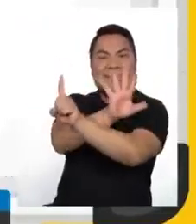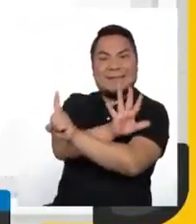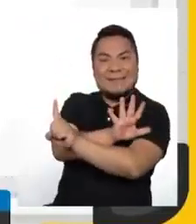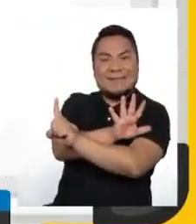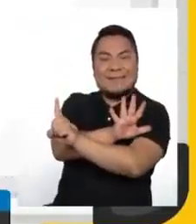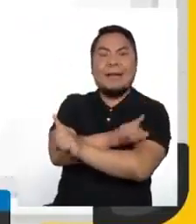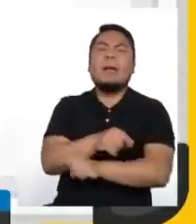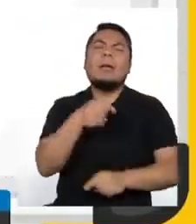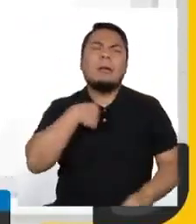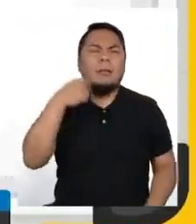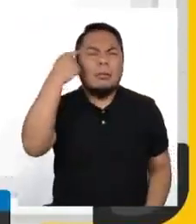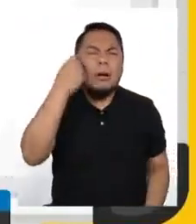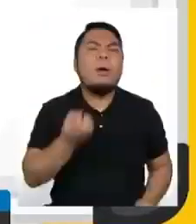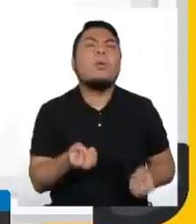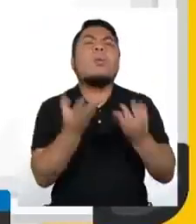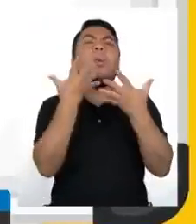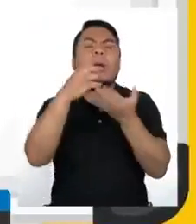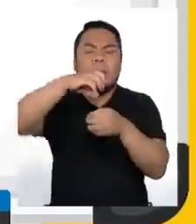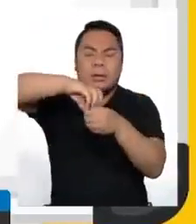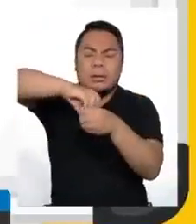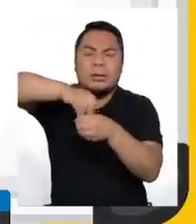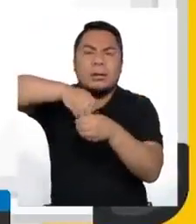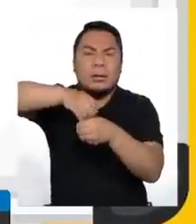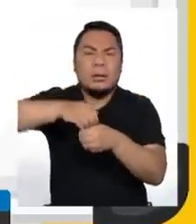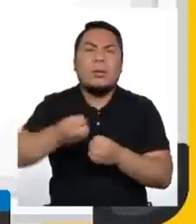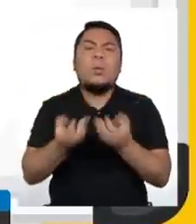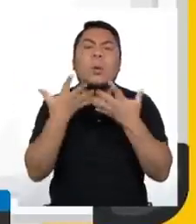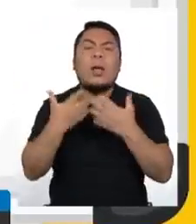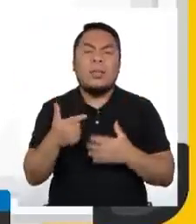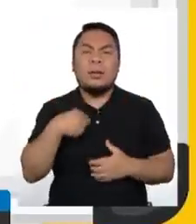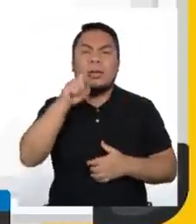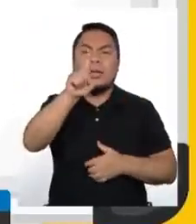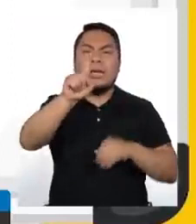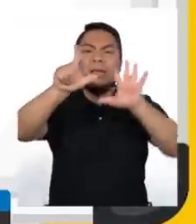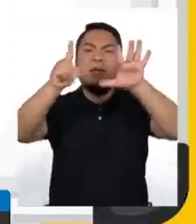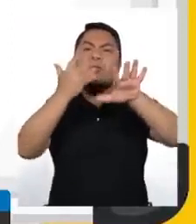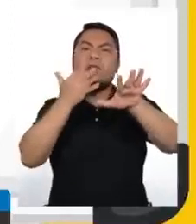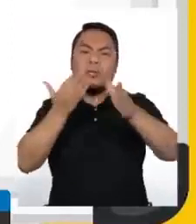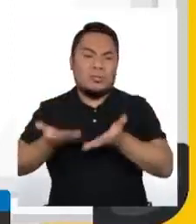¿Cuántas tapas doradas obtendrá con 17 tapas de colores?